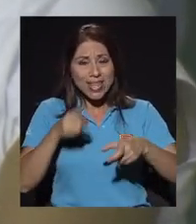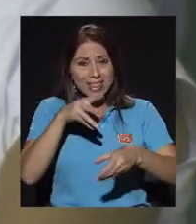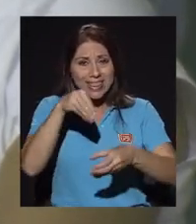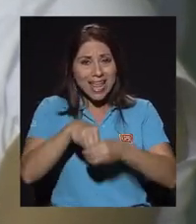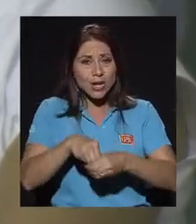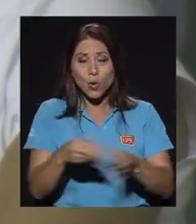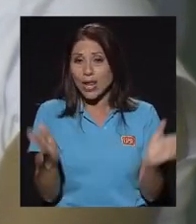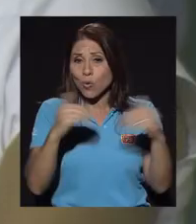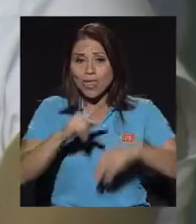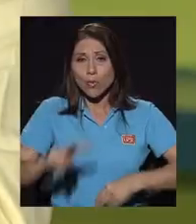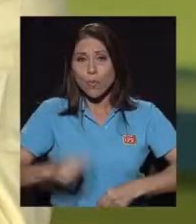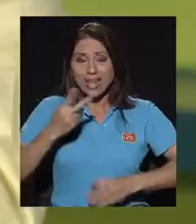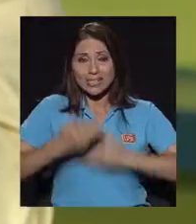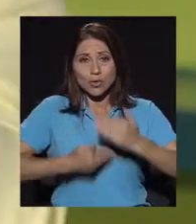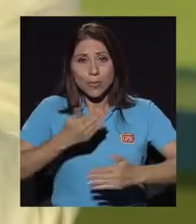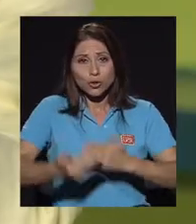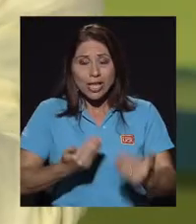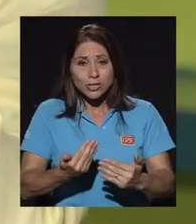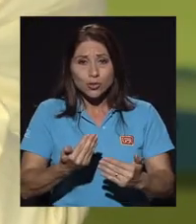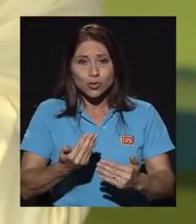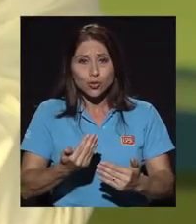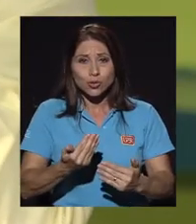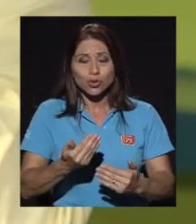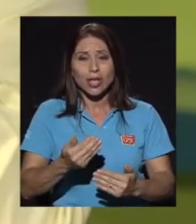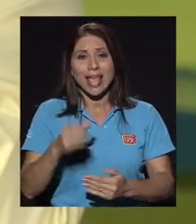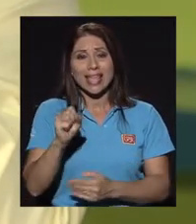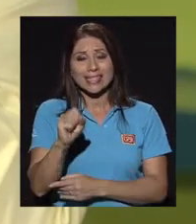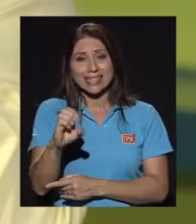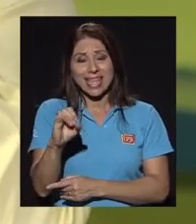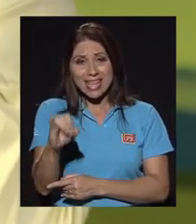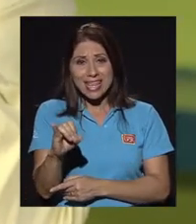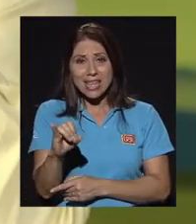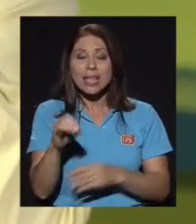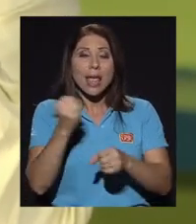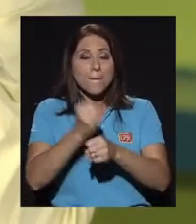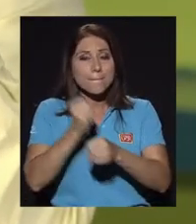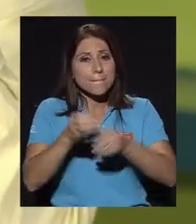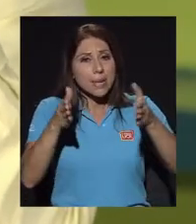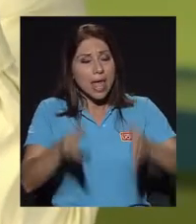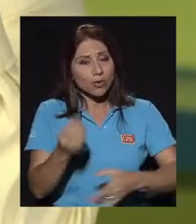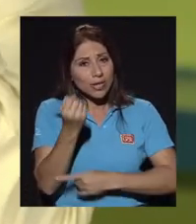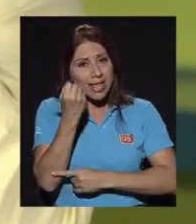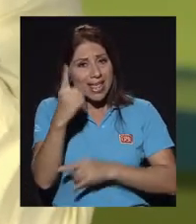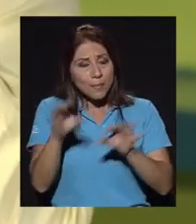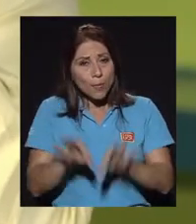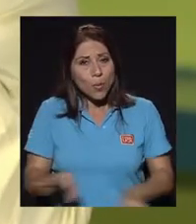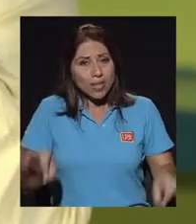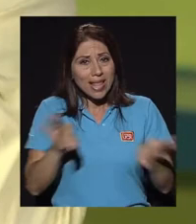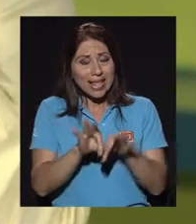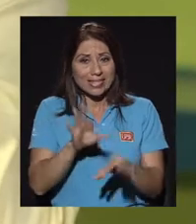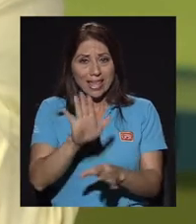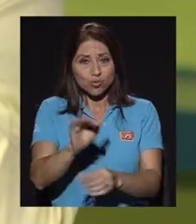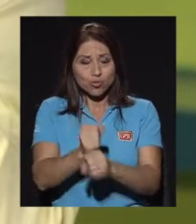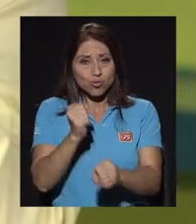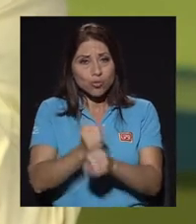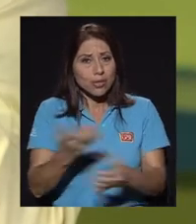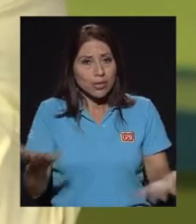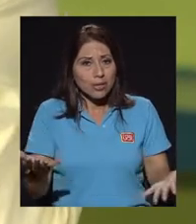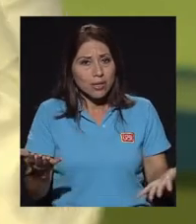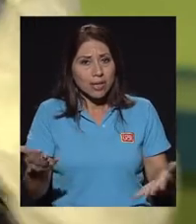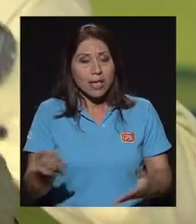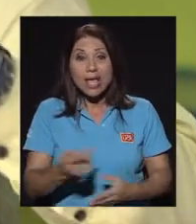no haya duplicación de procesos y que los empleados entiendan la importancia de muchas de las tareas que ellos